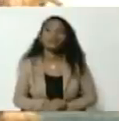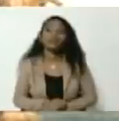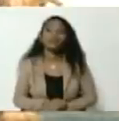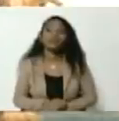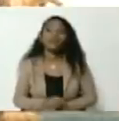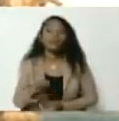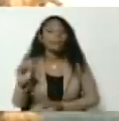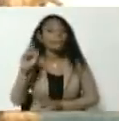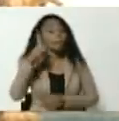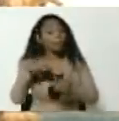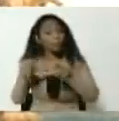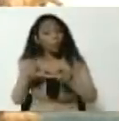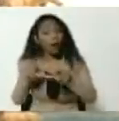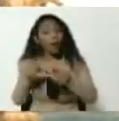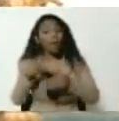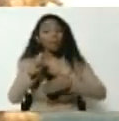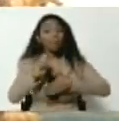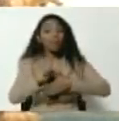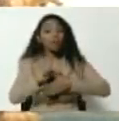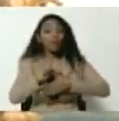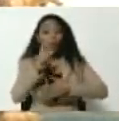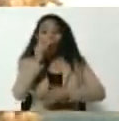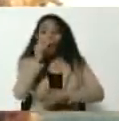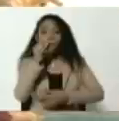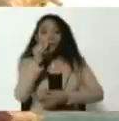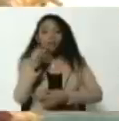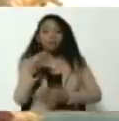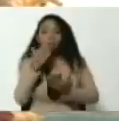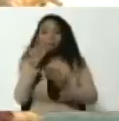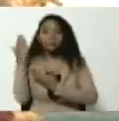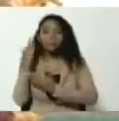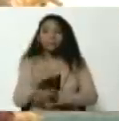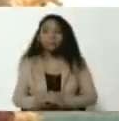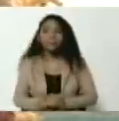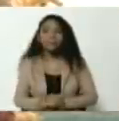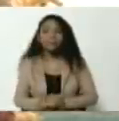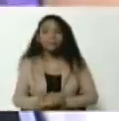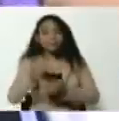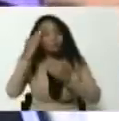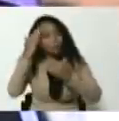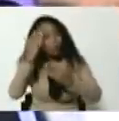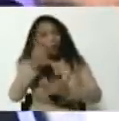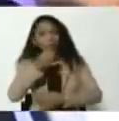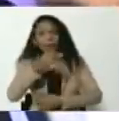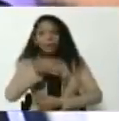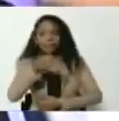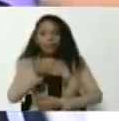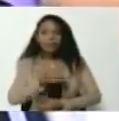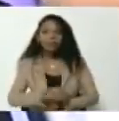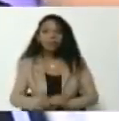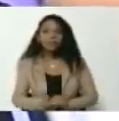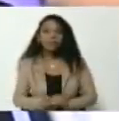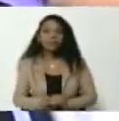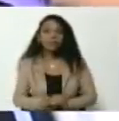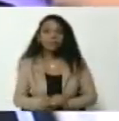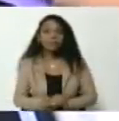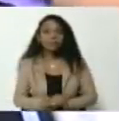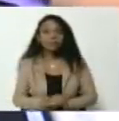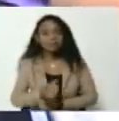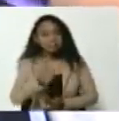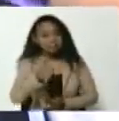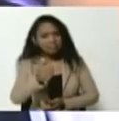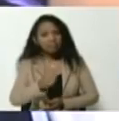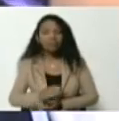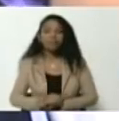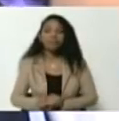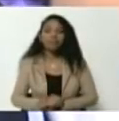En primer lugar, por Telesur, Leonel Retamal. Hola, muy buenas tardes. ¿Cómo está? Bueno, lo primero es saber